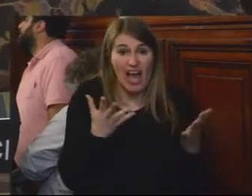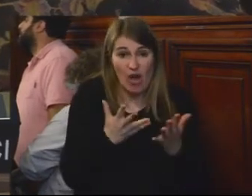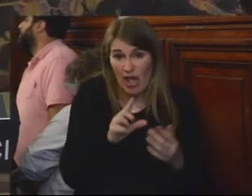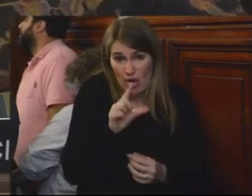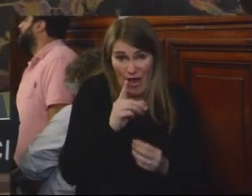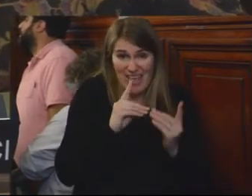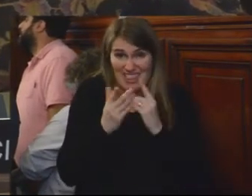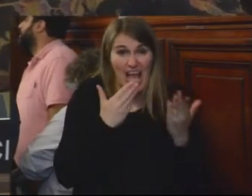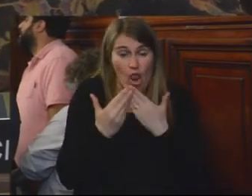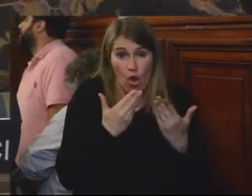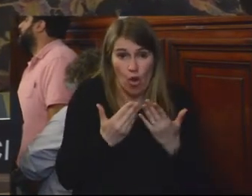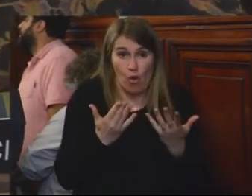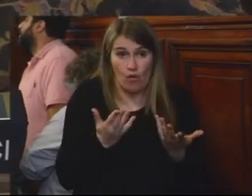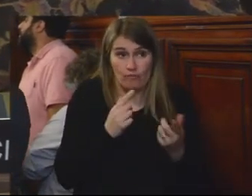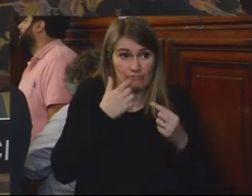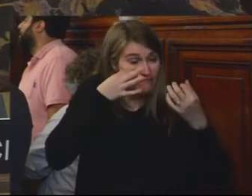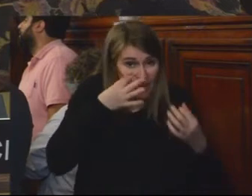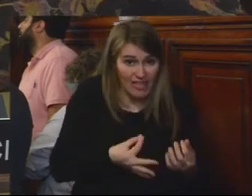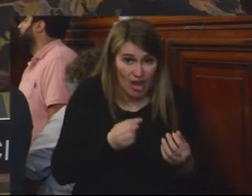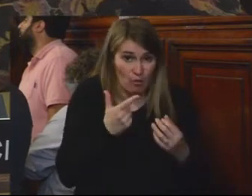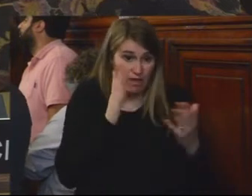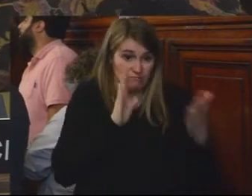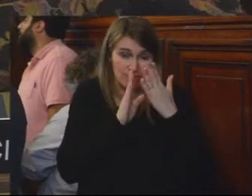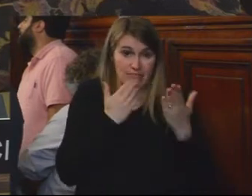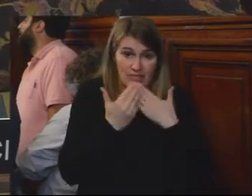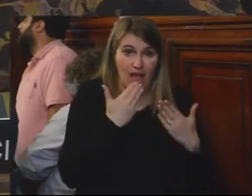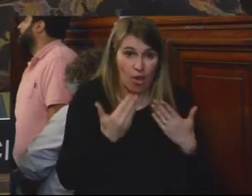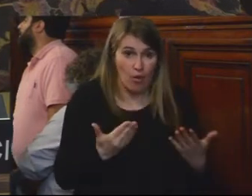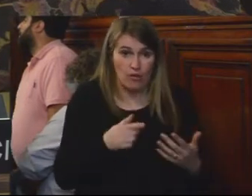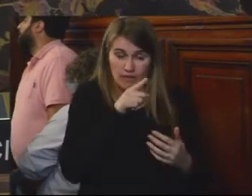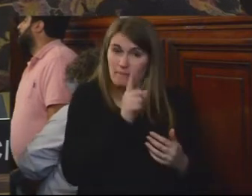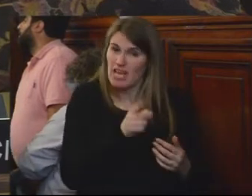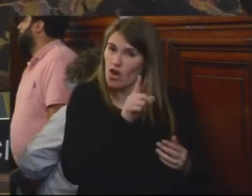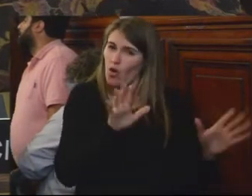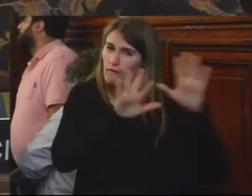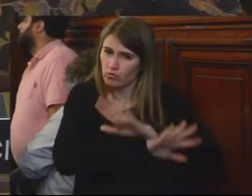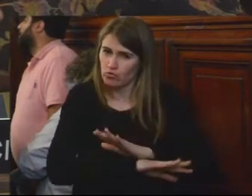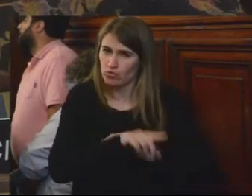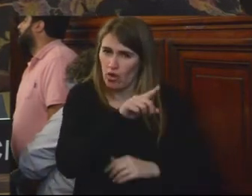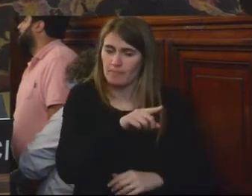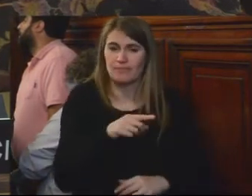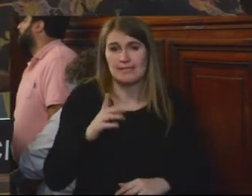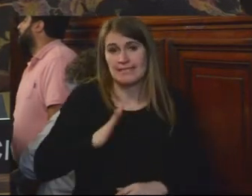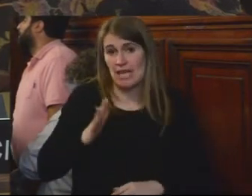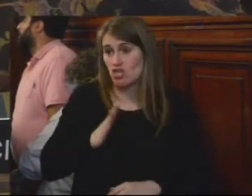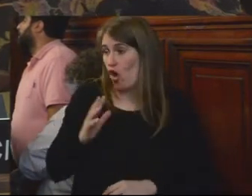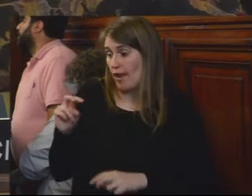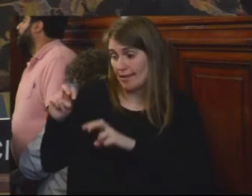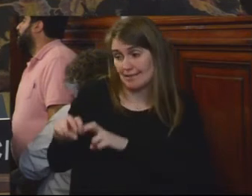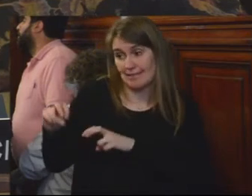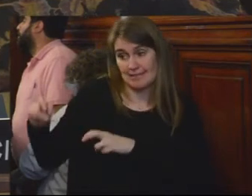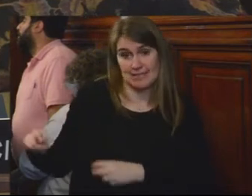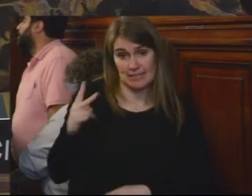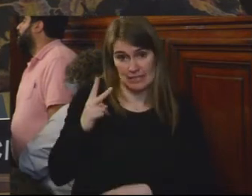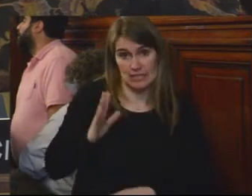con las organizaciones de la sociedad y parece haber cierta confusión también insisto las señoras que están aquí ha mirado como